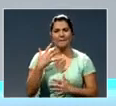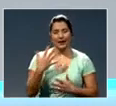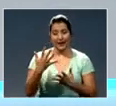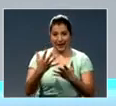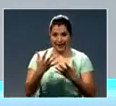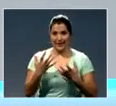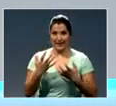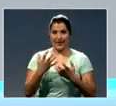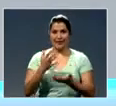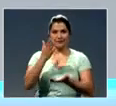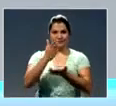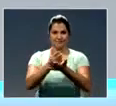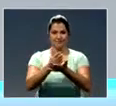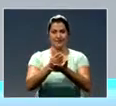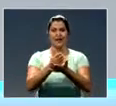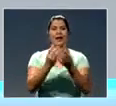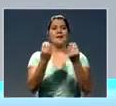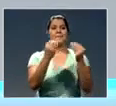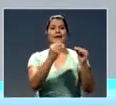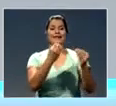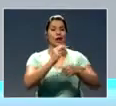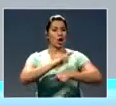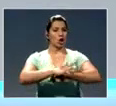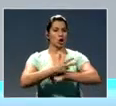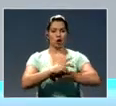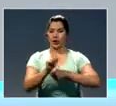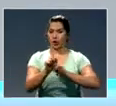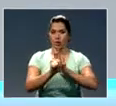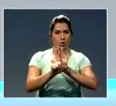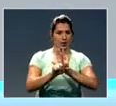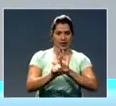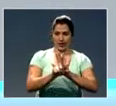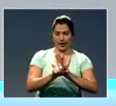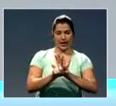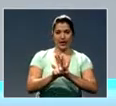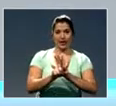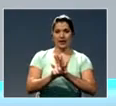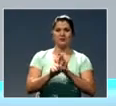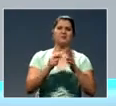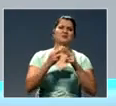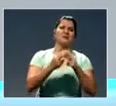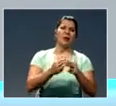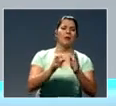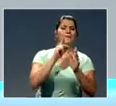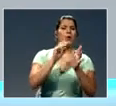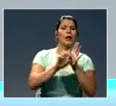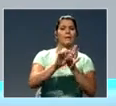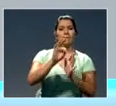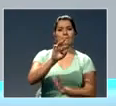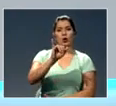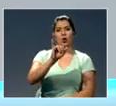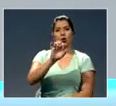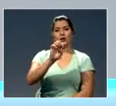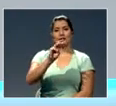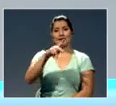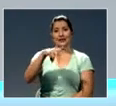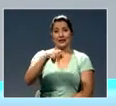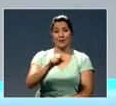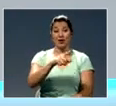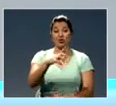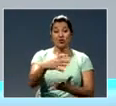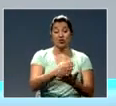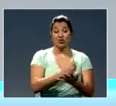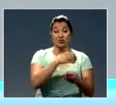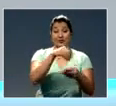de loterías ilegales. Las bancas, que denominan los sorteos de tiempos y otros juegos clandestinos, captan hasta 100.000